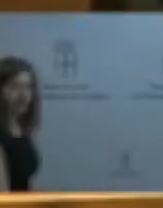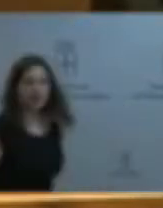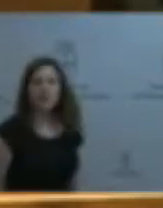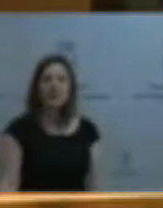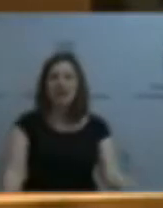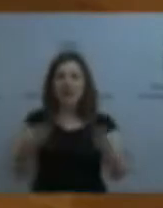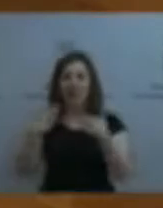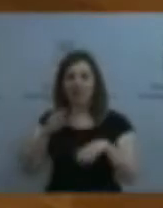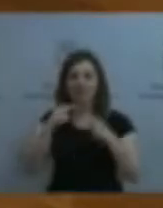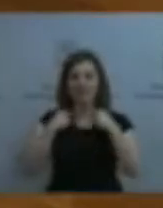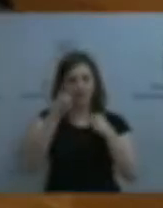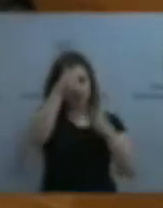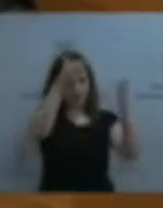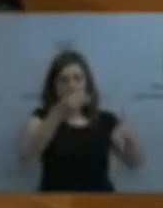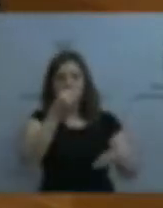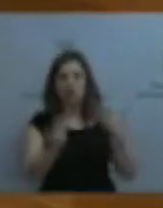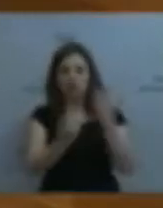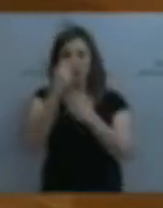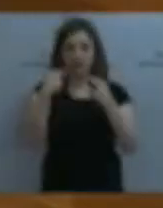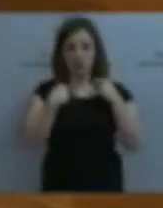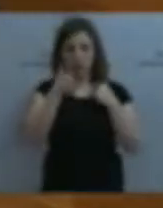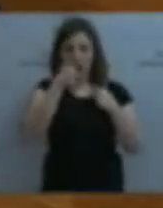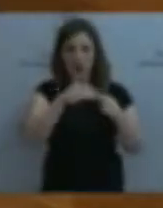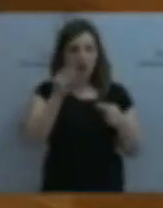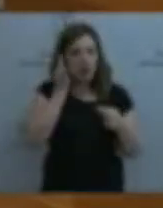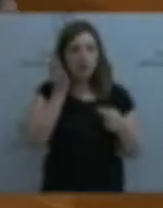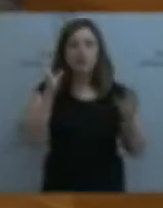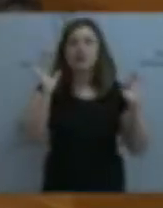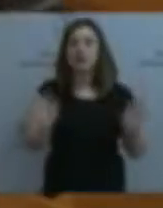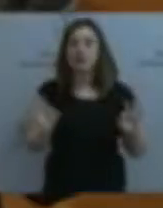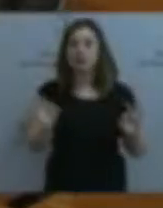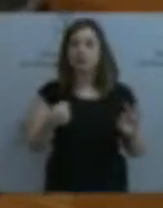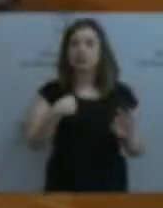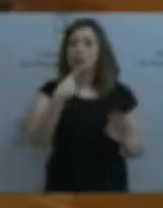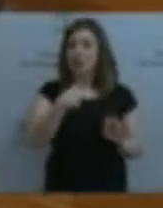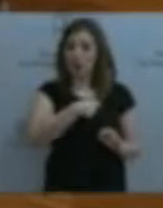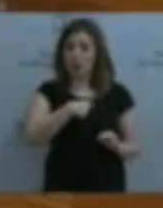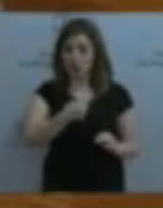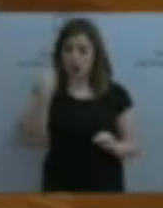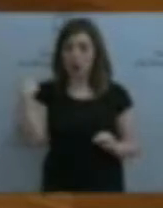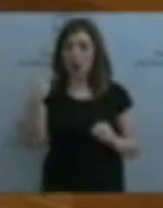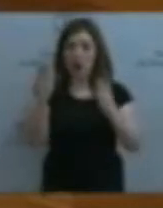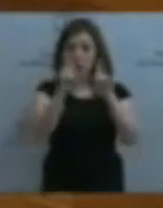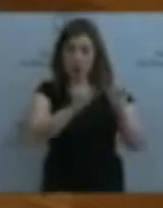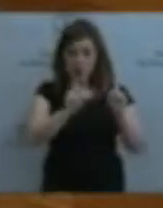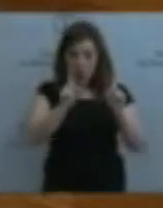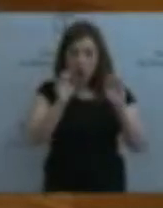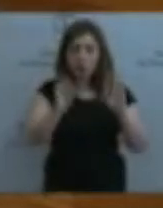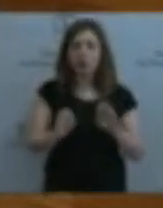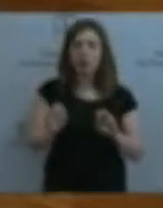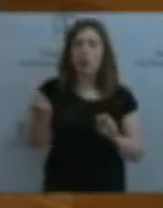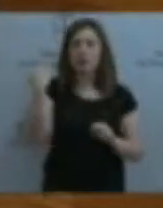Gracias, señoría. Buenos días, señoría. Como ya le señalé en la Comisión de Educación el pasado 21 de